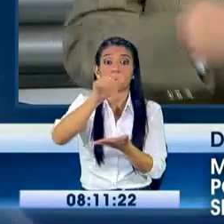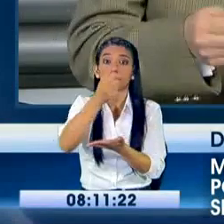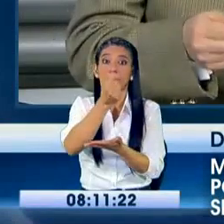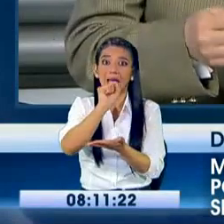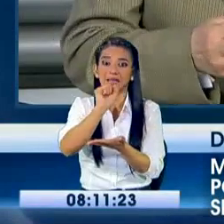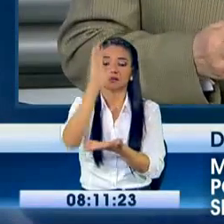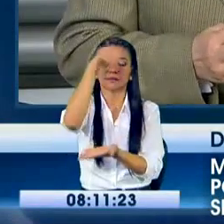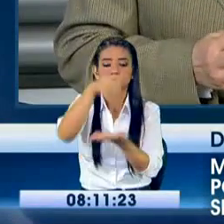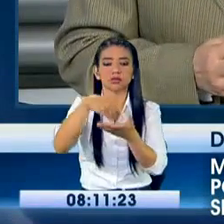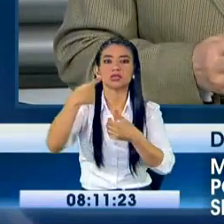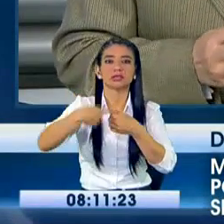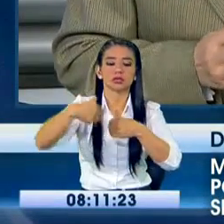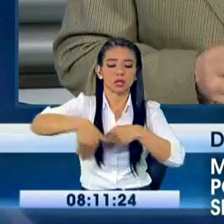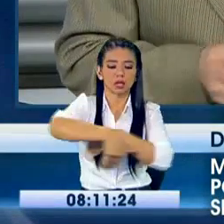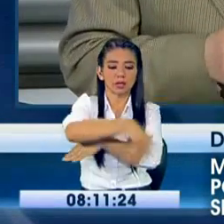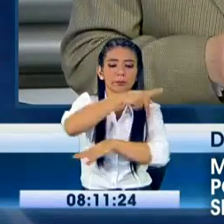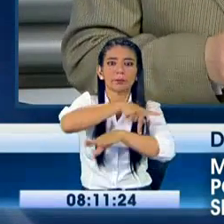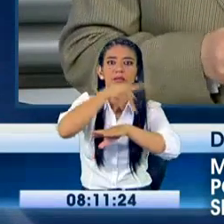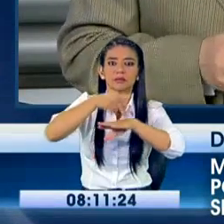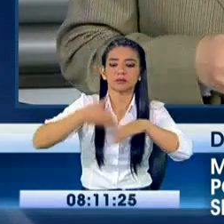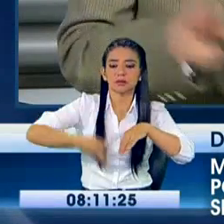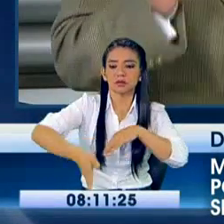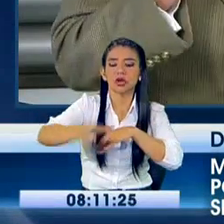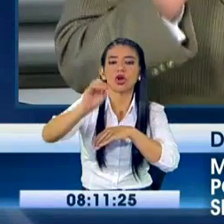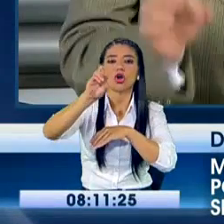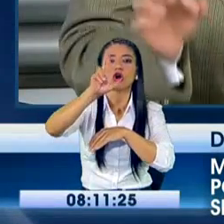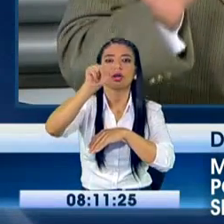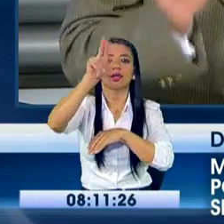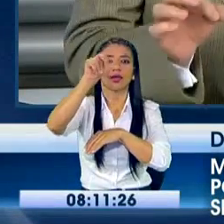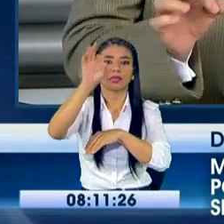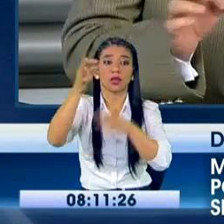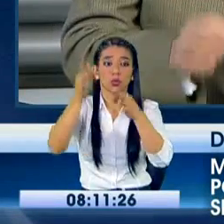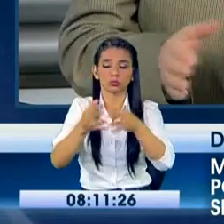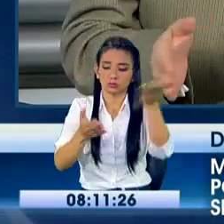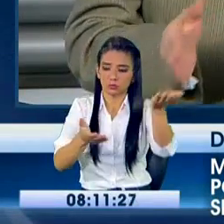información, estás con los vecinos. Adelante, por favor.